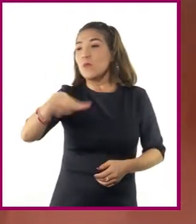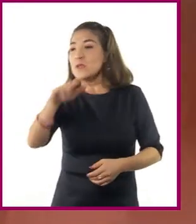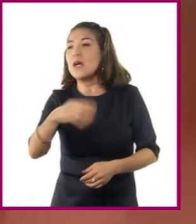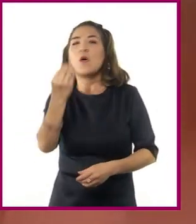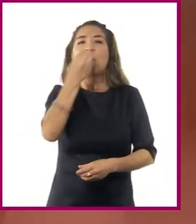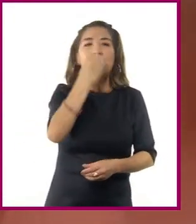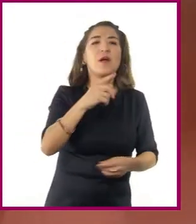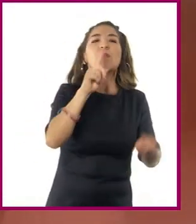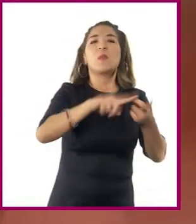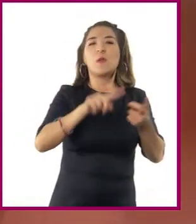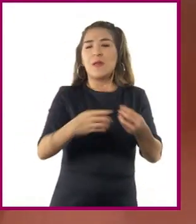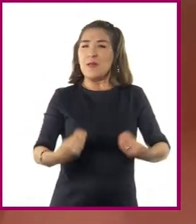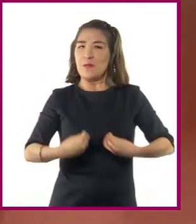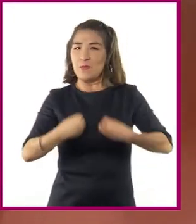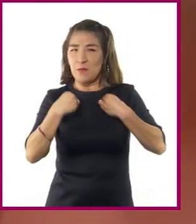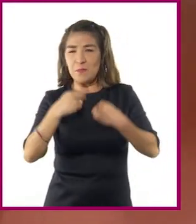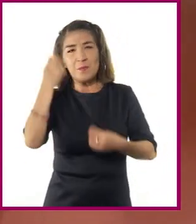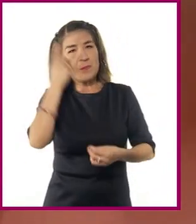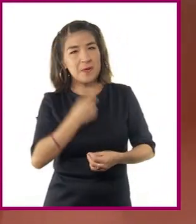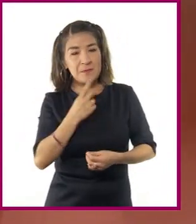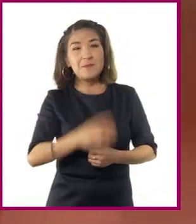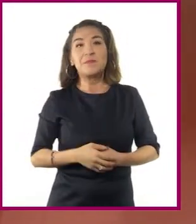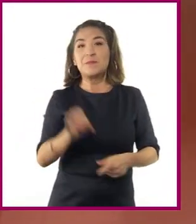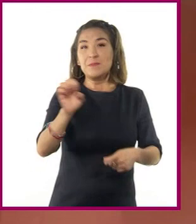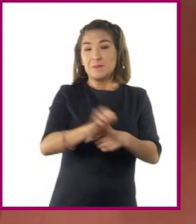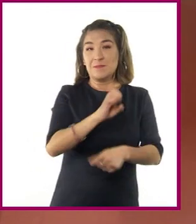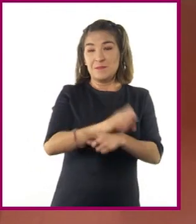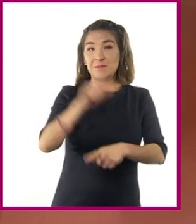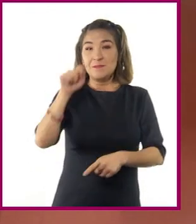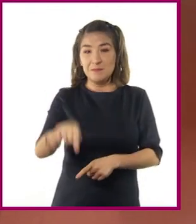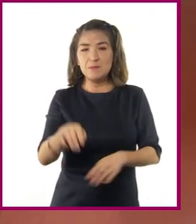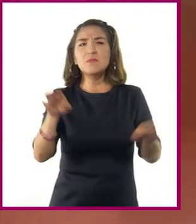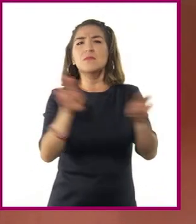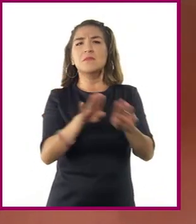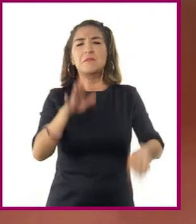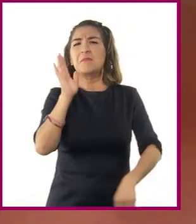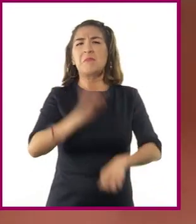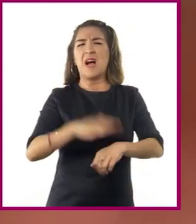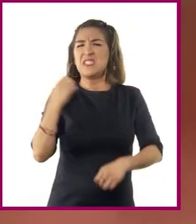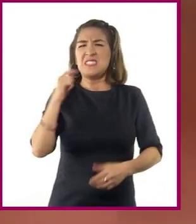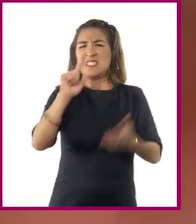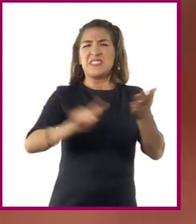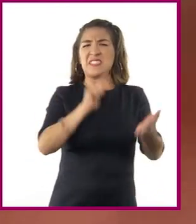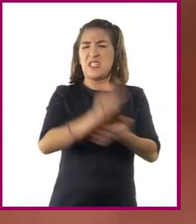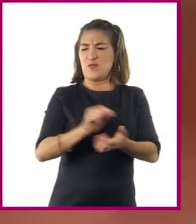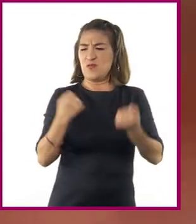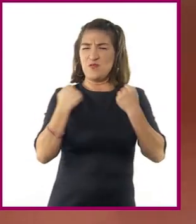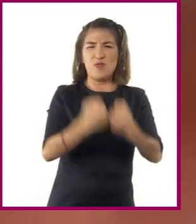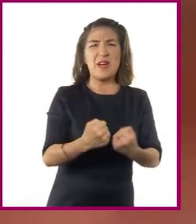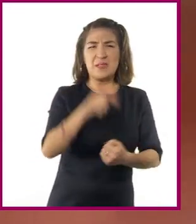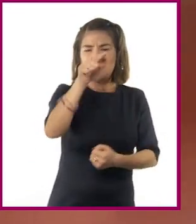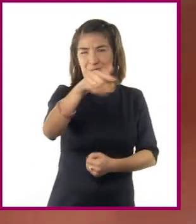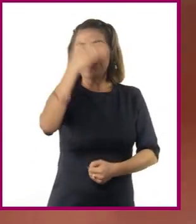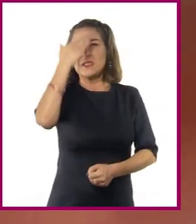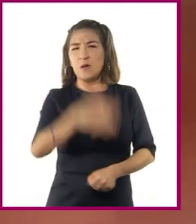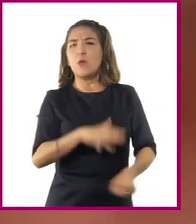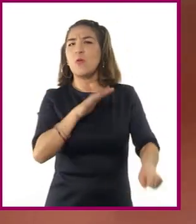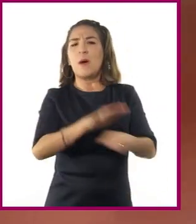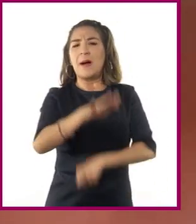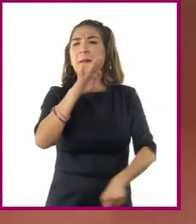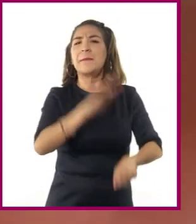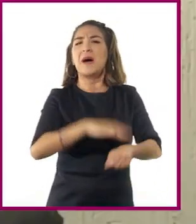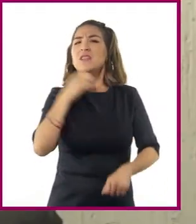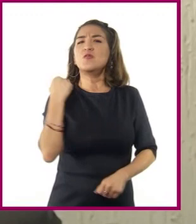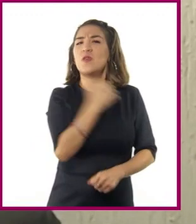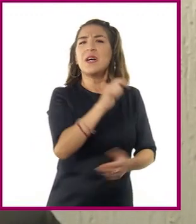dormir. Entonces, si se vive en la ley del más fuerte o la ley de la jungla, ¿tú sabes cuál es la ley del más